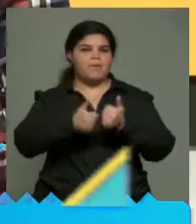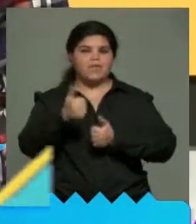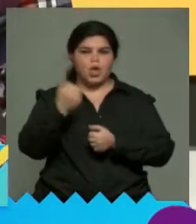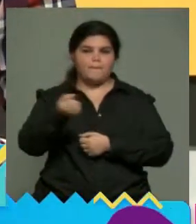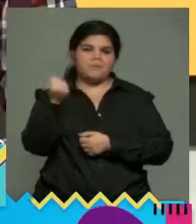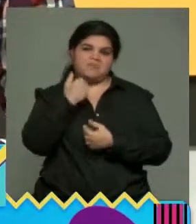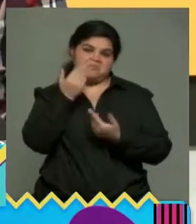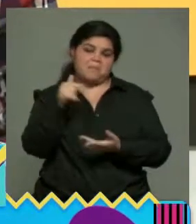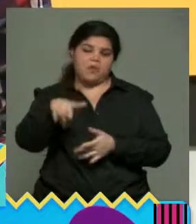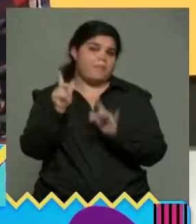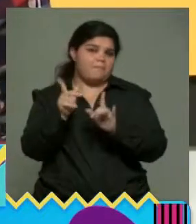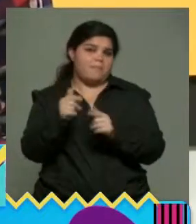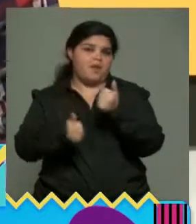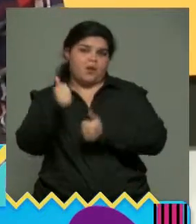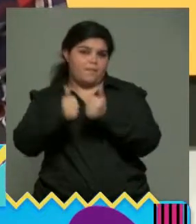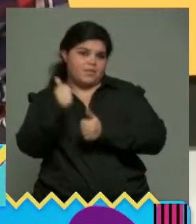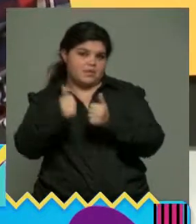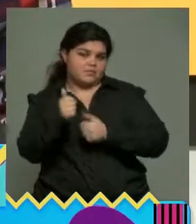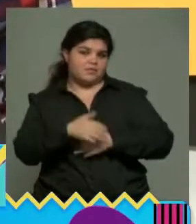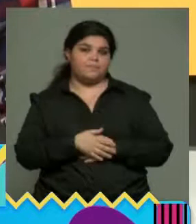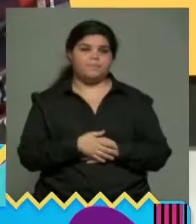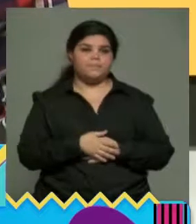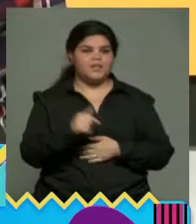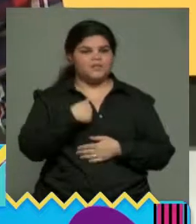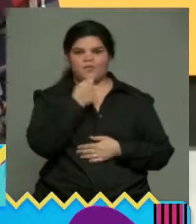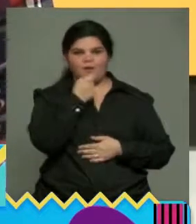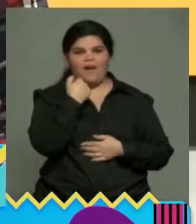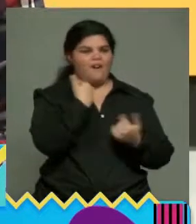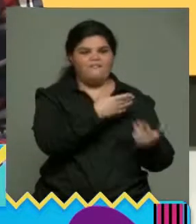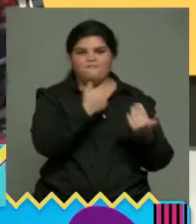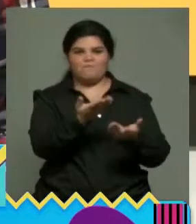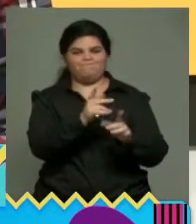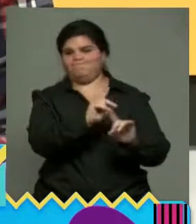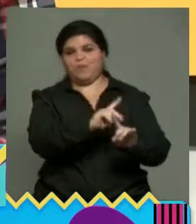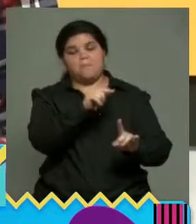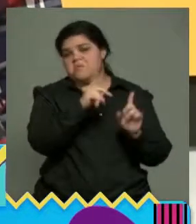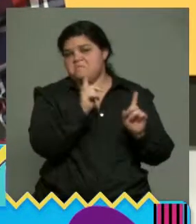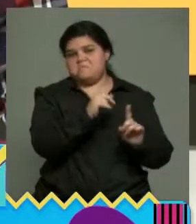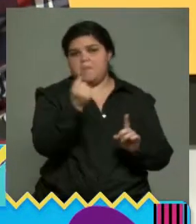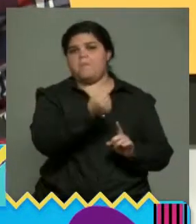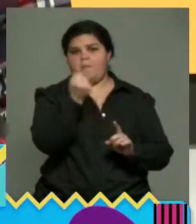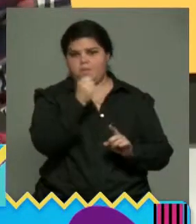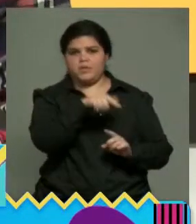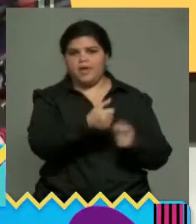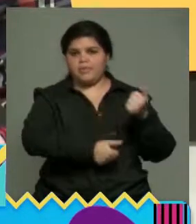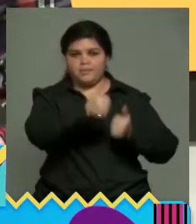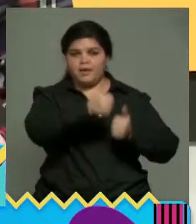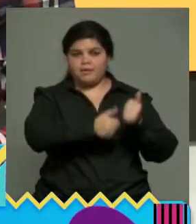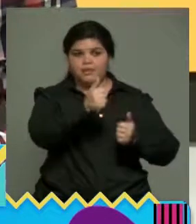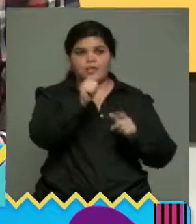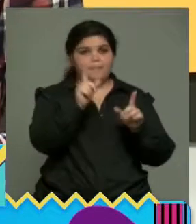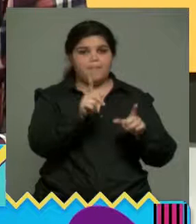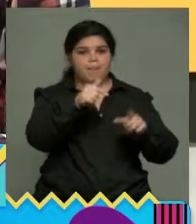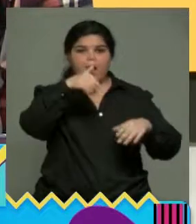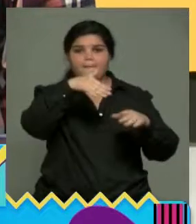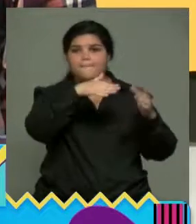al fin y al cabo, ¿no? Vos sabés que yo no tengo empatía por ninguno de los dos, pero es un partido importante al fin. Y bueno, y obviamente que el Parque General